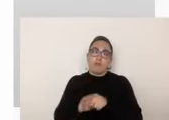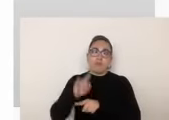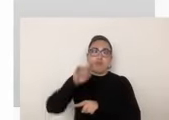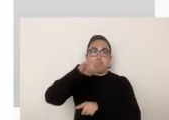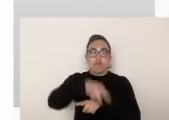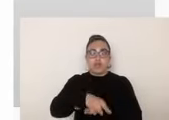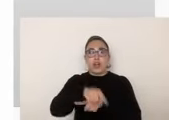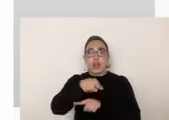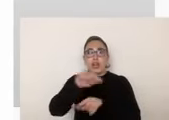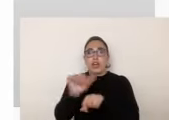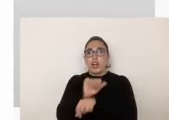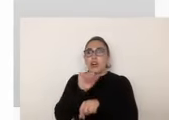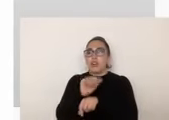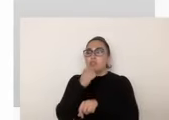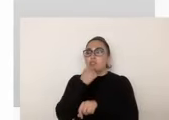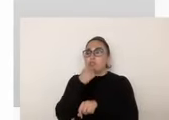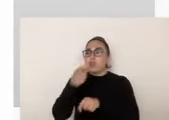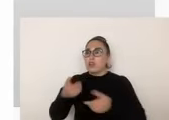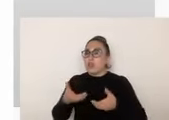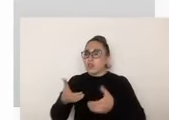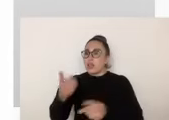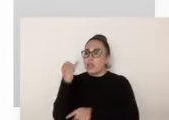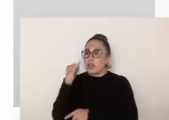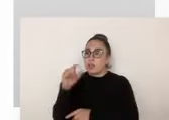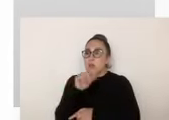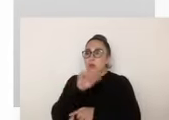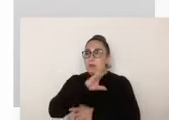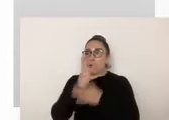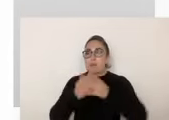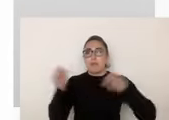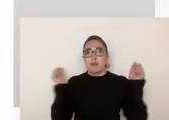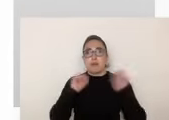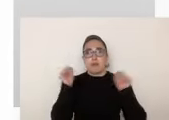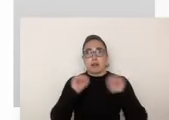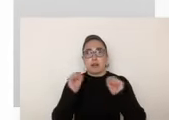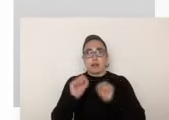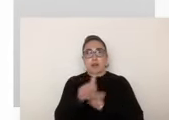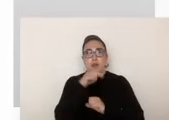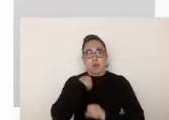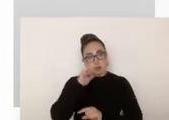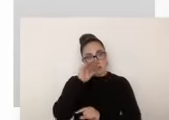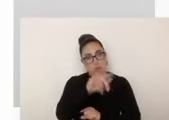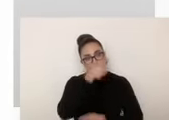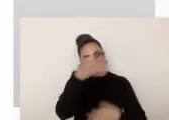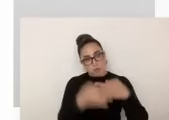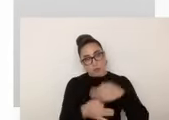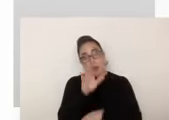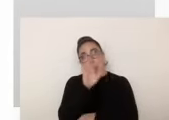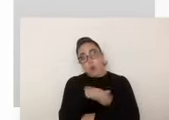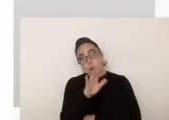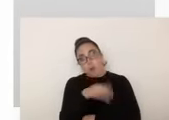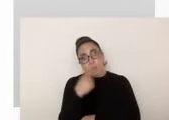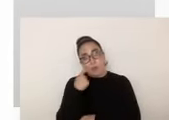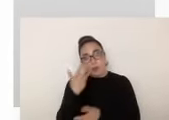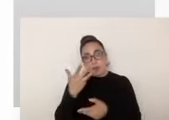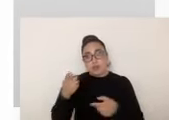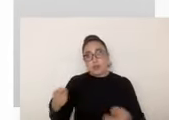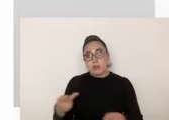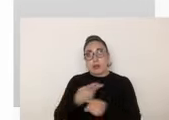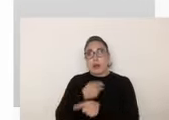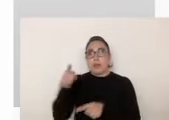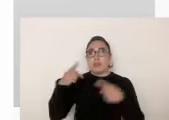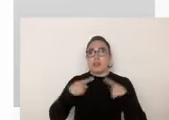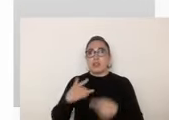y se fue corriendo. Y eso es un momento concreto, y si yo le voy al tribunal a decirle, mire, fue un momento de bajada, pero